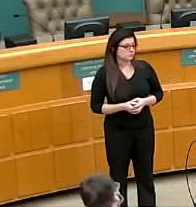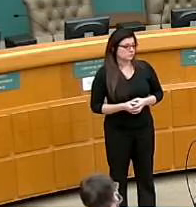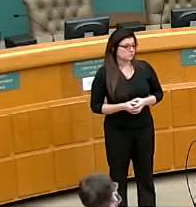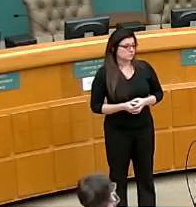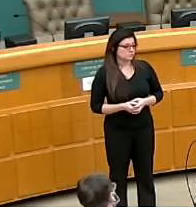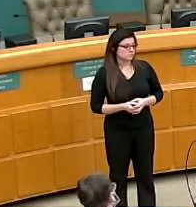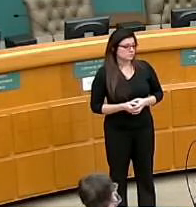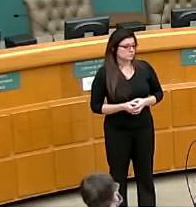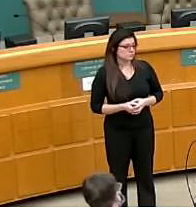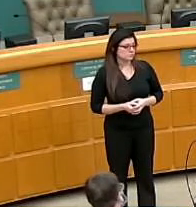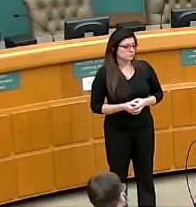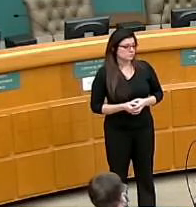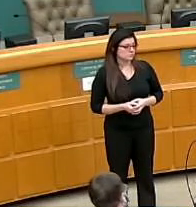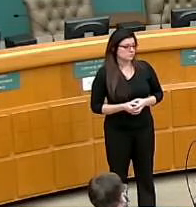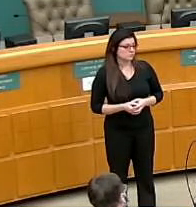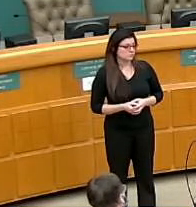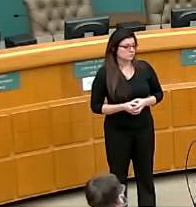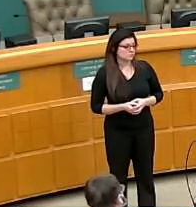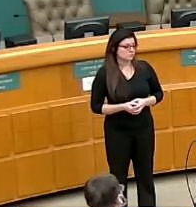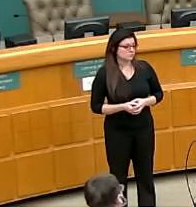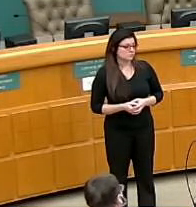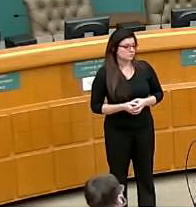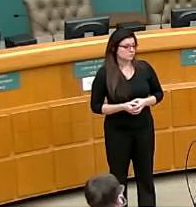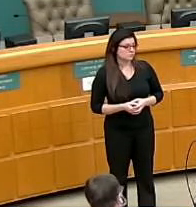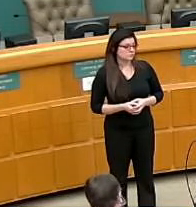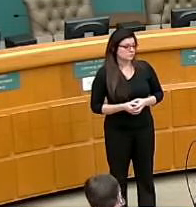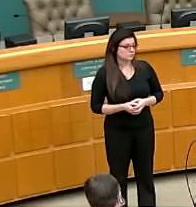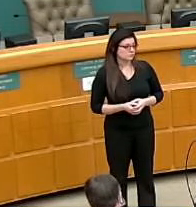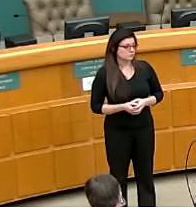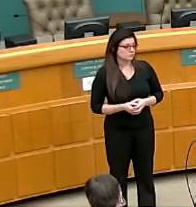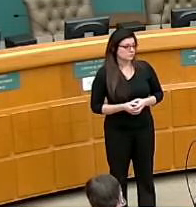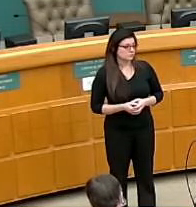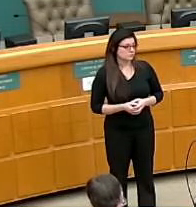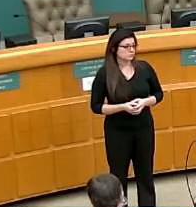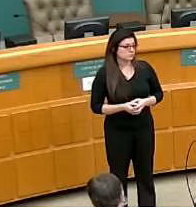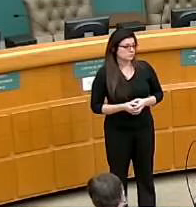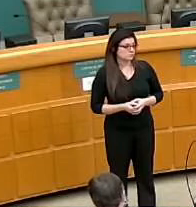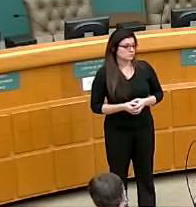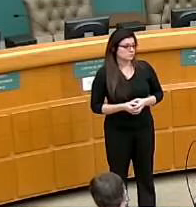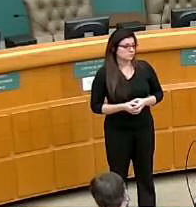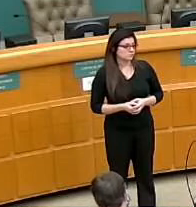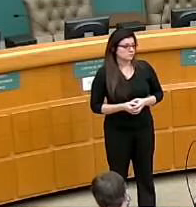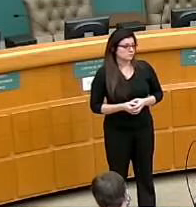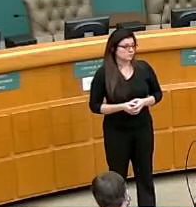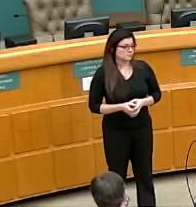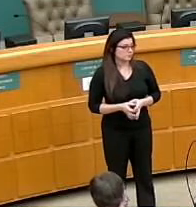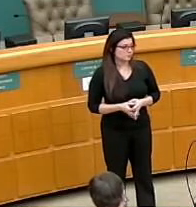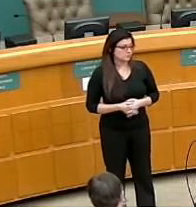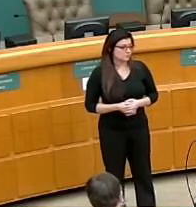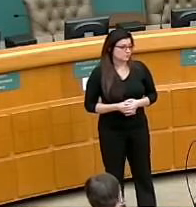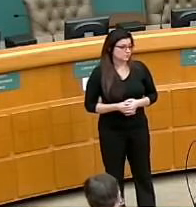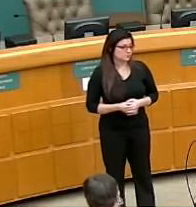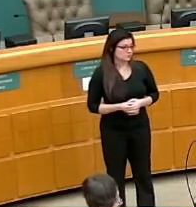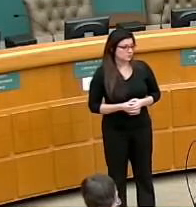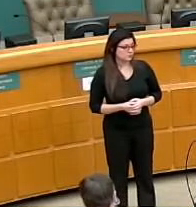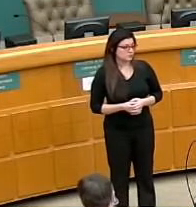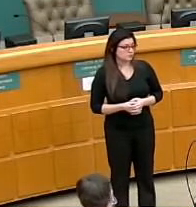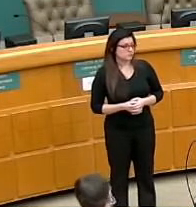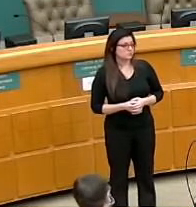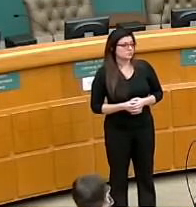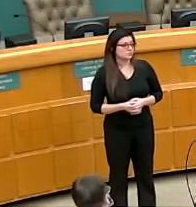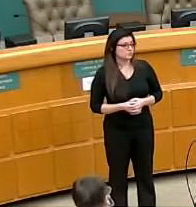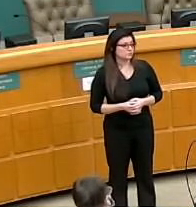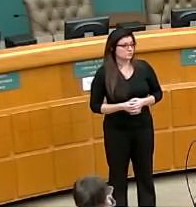tareas esenciales y cuando salga, manténgase a 6 pies de distancia de los demás o use un cubrebocas. Siga practicando una buena